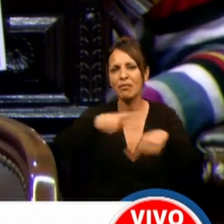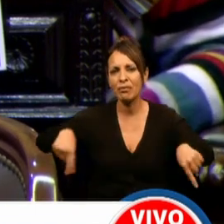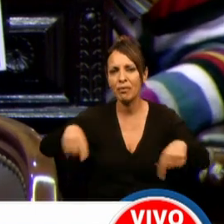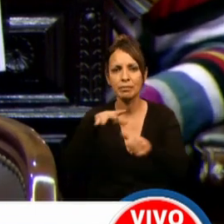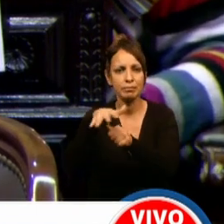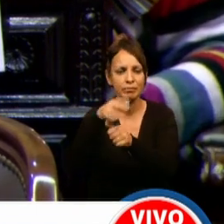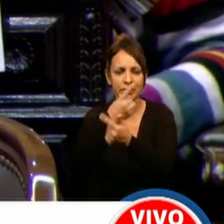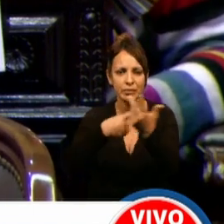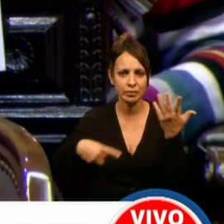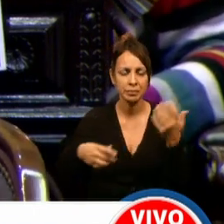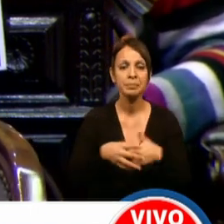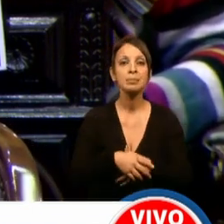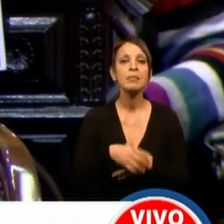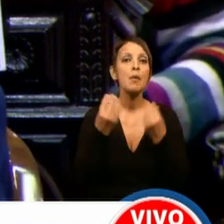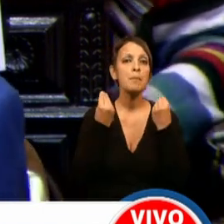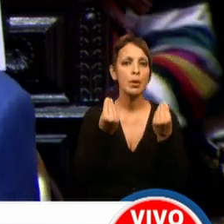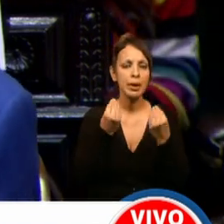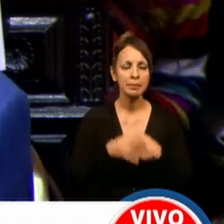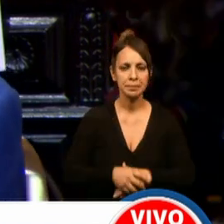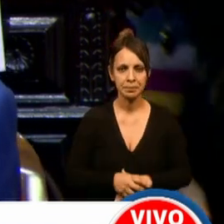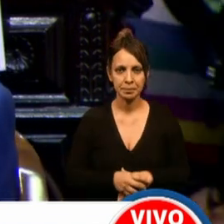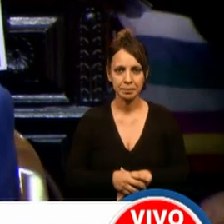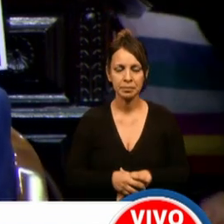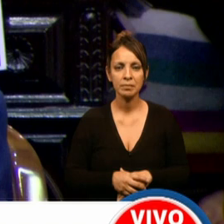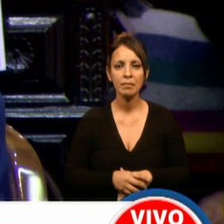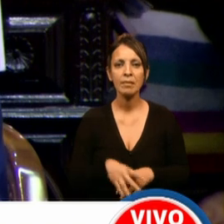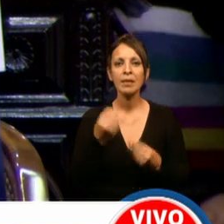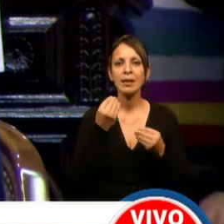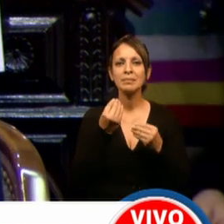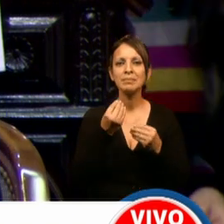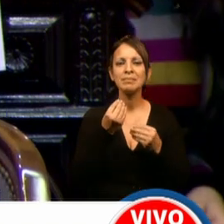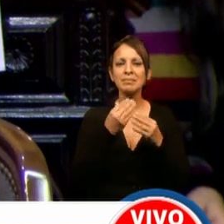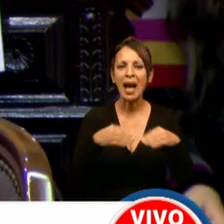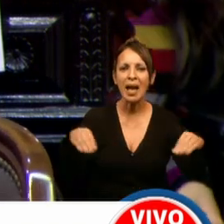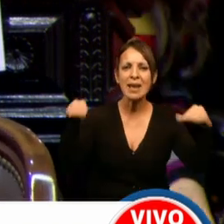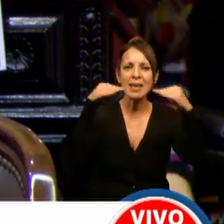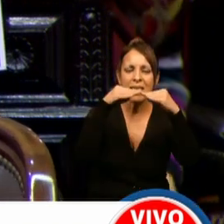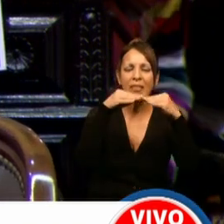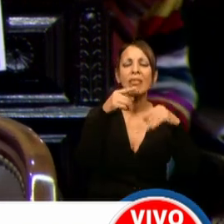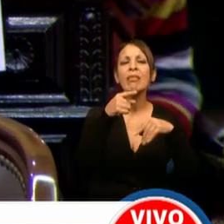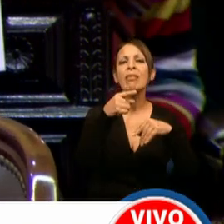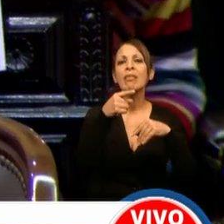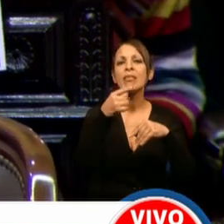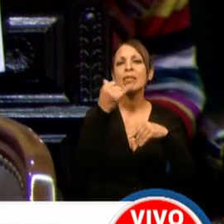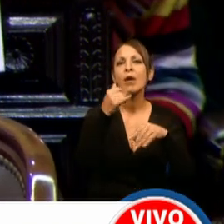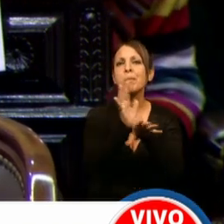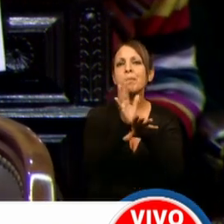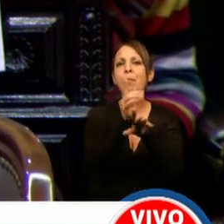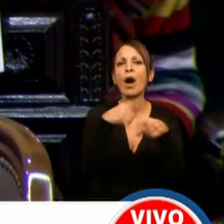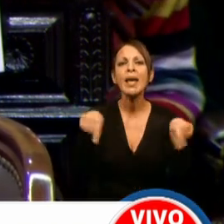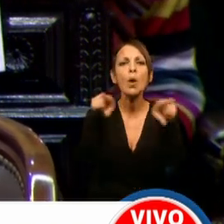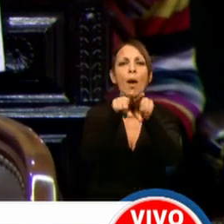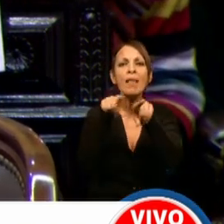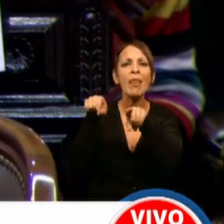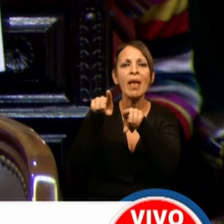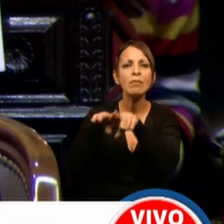sexuales porque porque la equidad está pensada como la igualdad real de